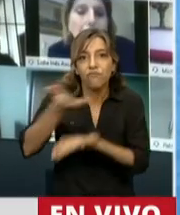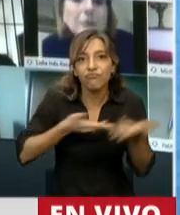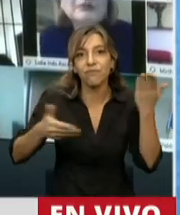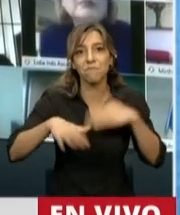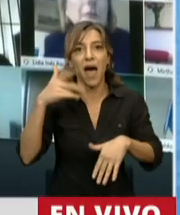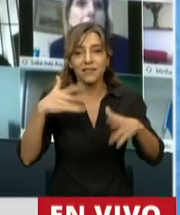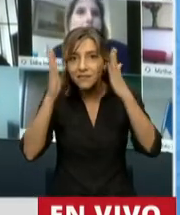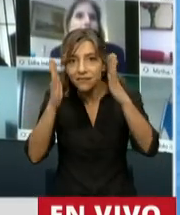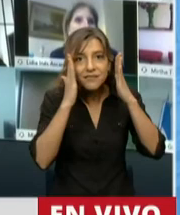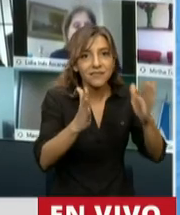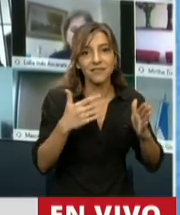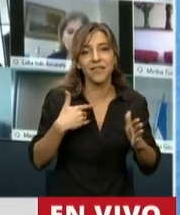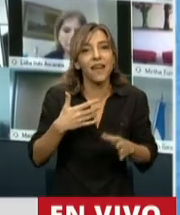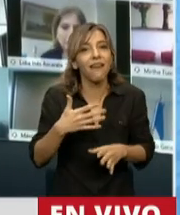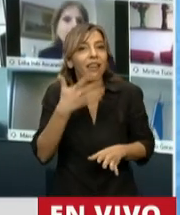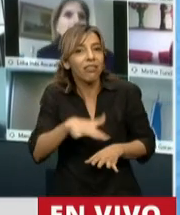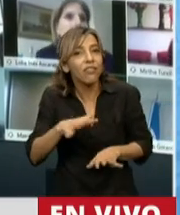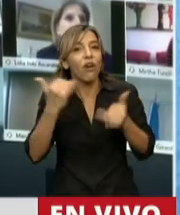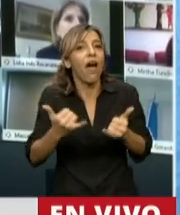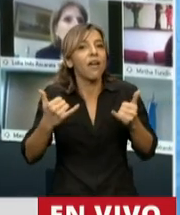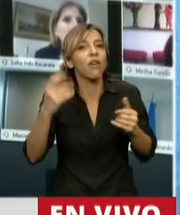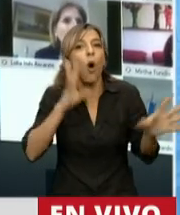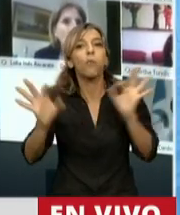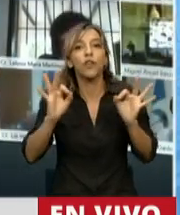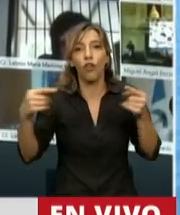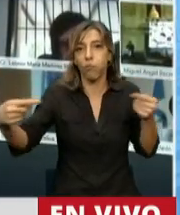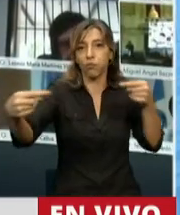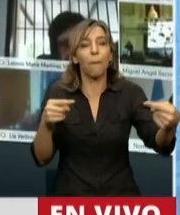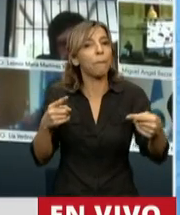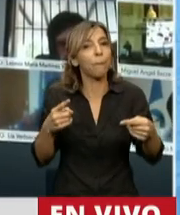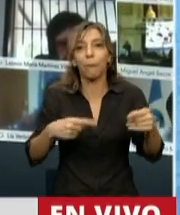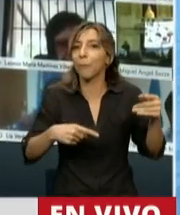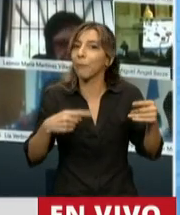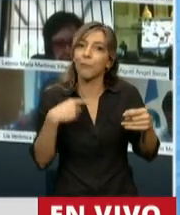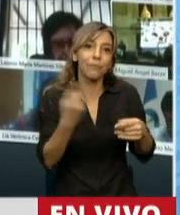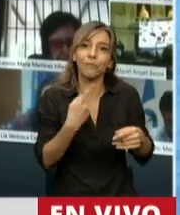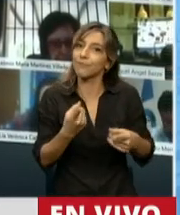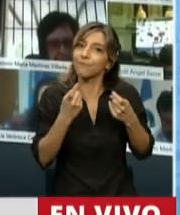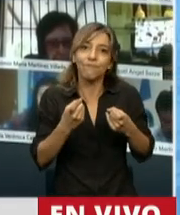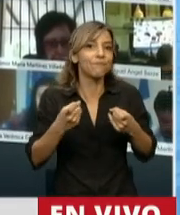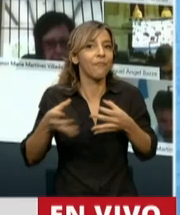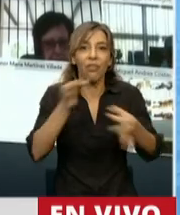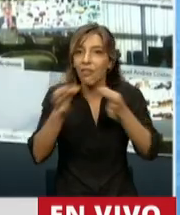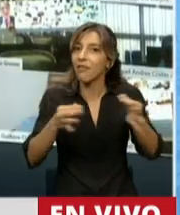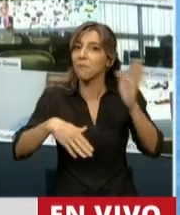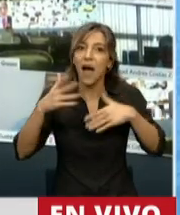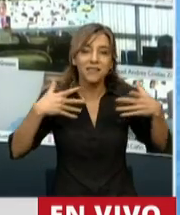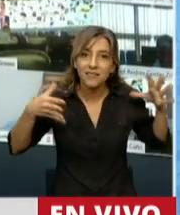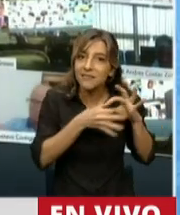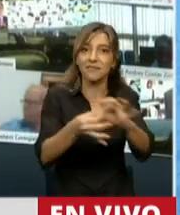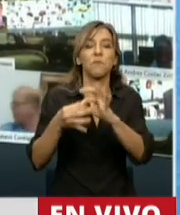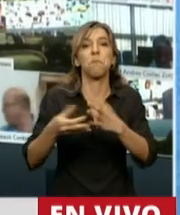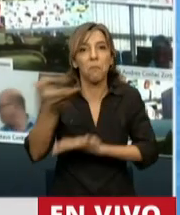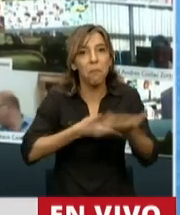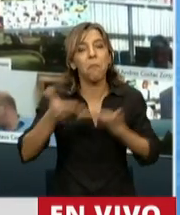Aunque ideológicamente seamos antagónicos, tenemos que complementarlos, porque nosotros, señor presidente, somos parte del problema y tenemos que